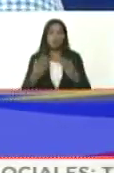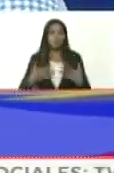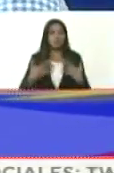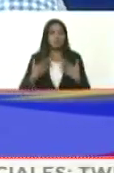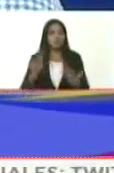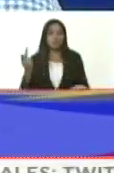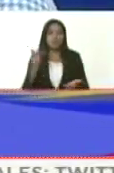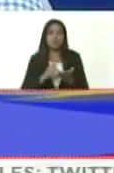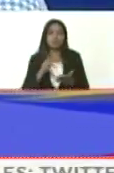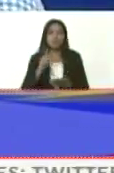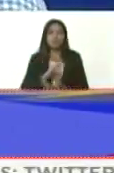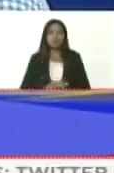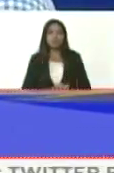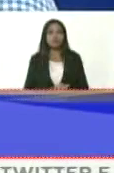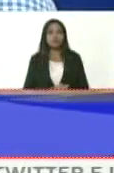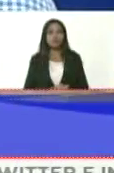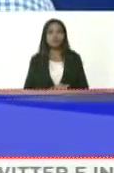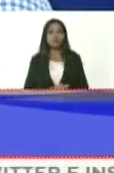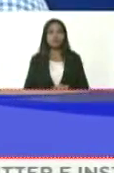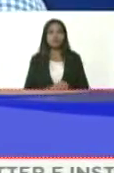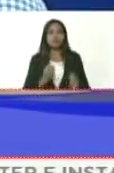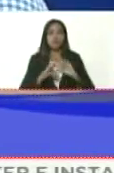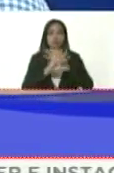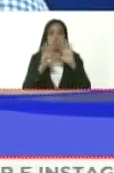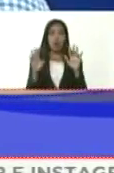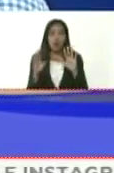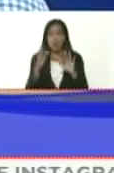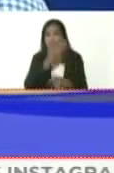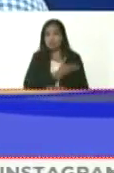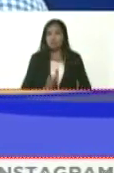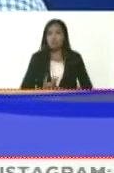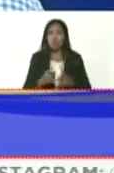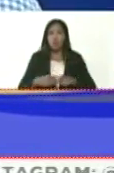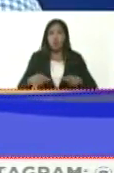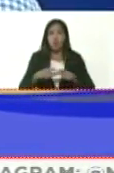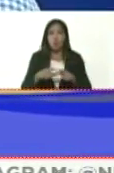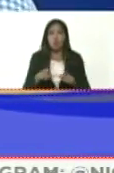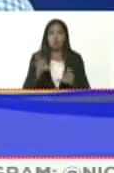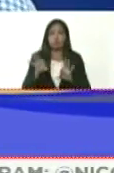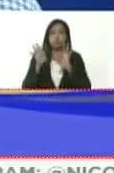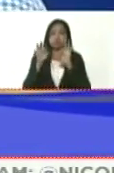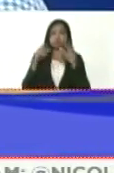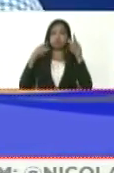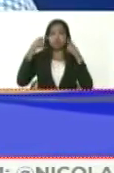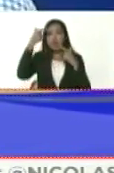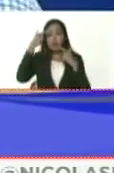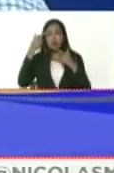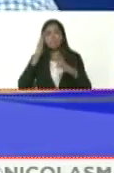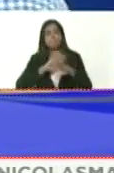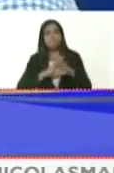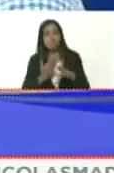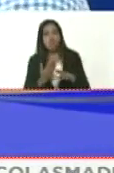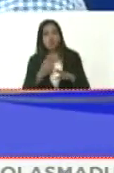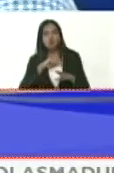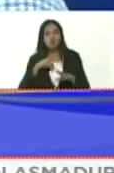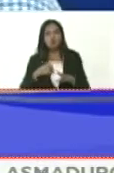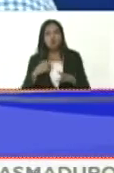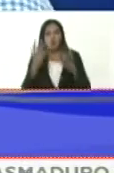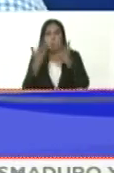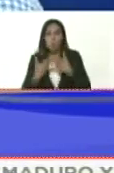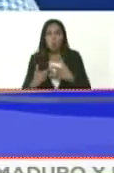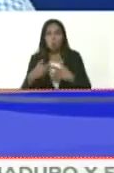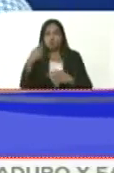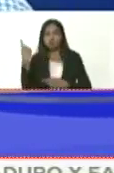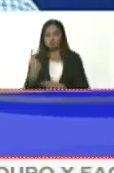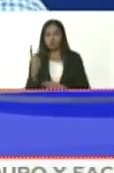muchísimo su presencia acá. Efectivamente, presidente, esta es una zona que privilegió el comandante Chávez. Aquí no solamente está esta industria, también